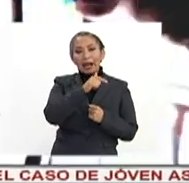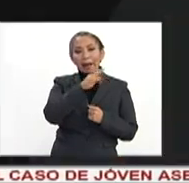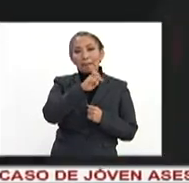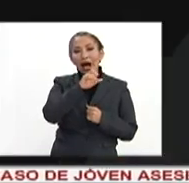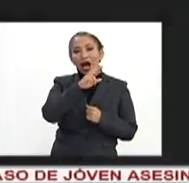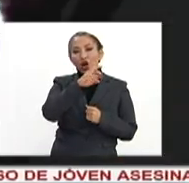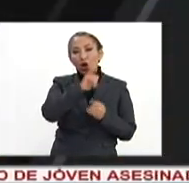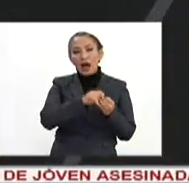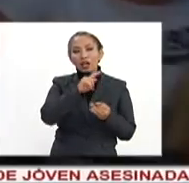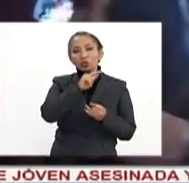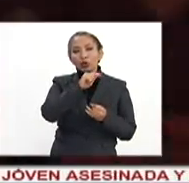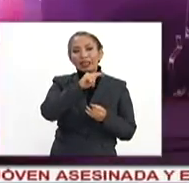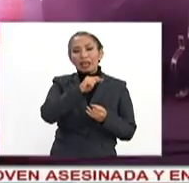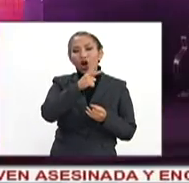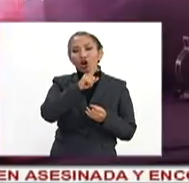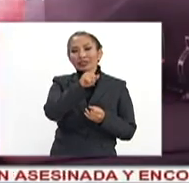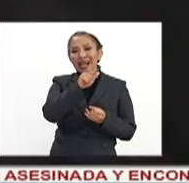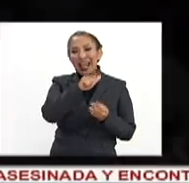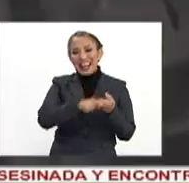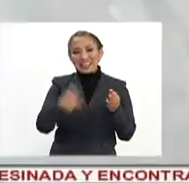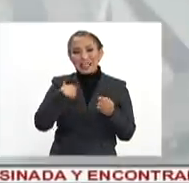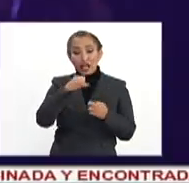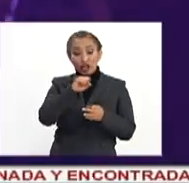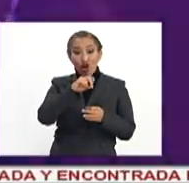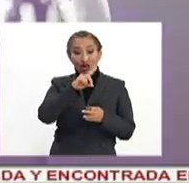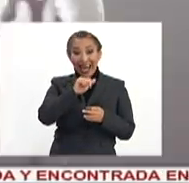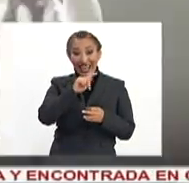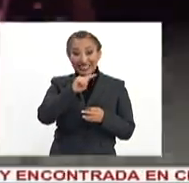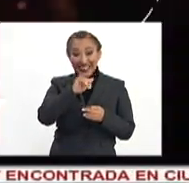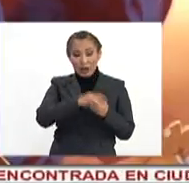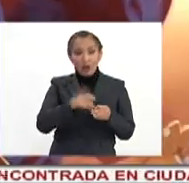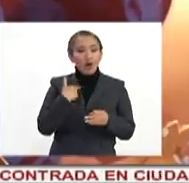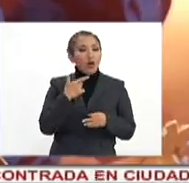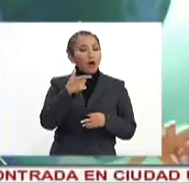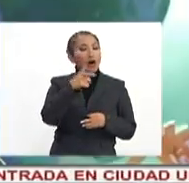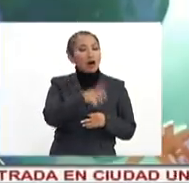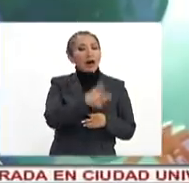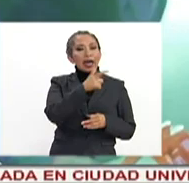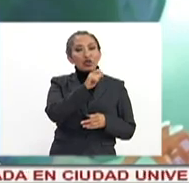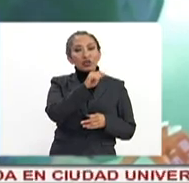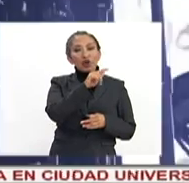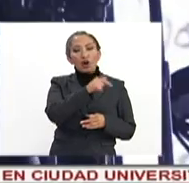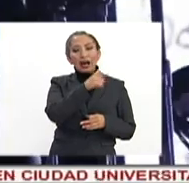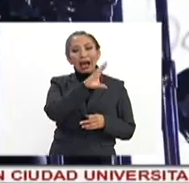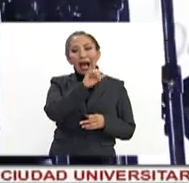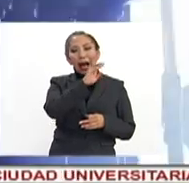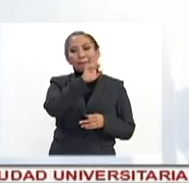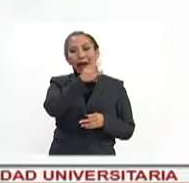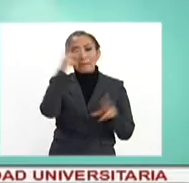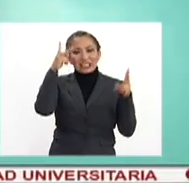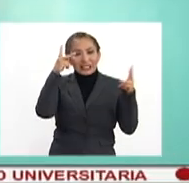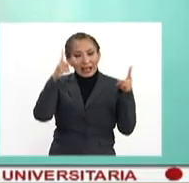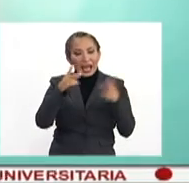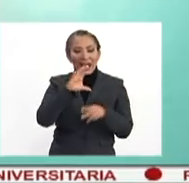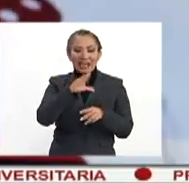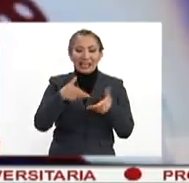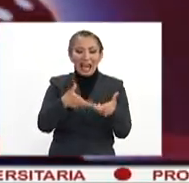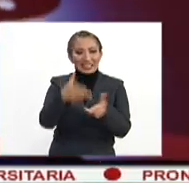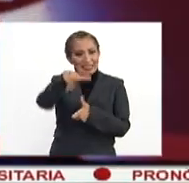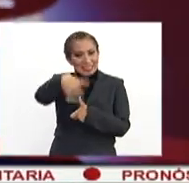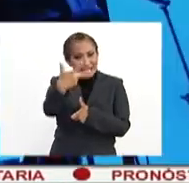Baroa, Tweety González, productor de Soda Stereo, Eduardo Cabra, visitante de Calle